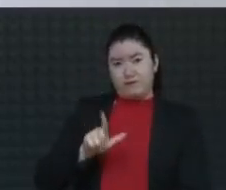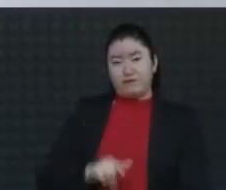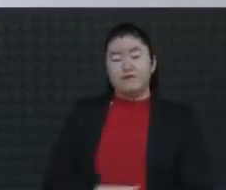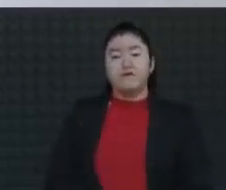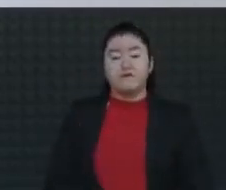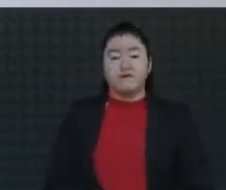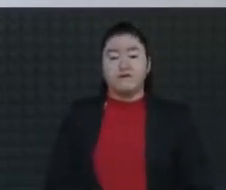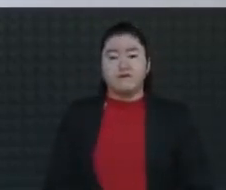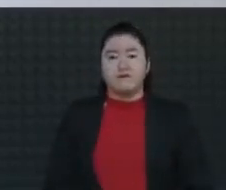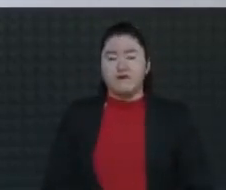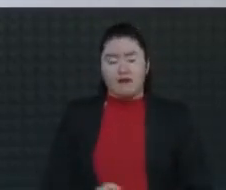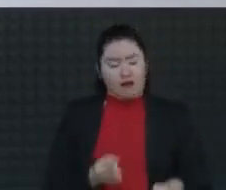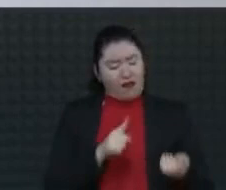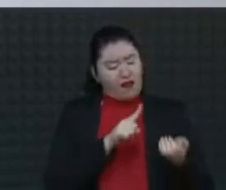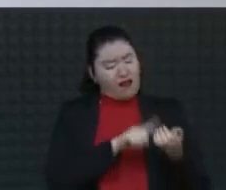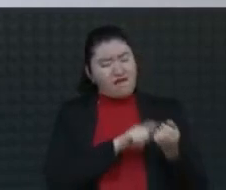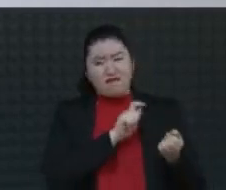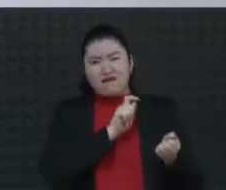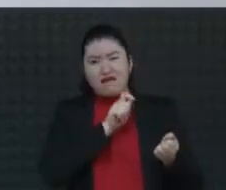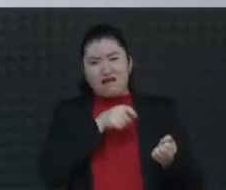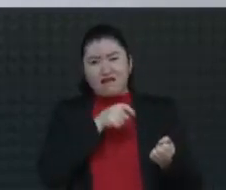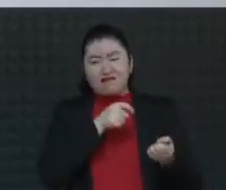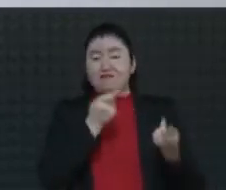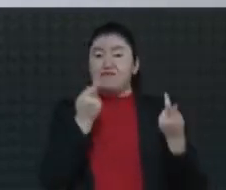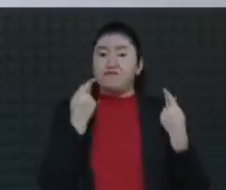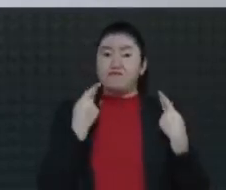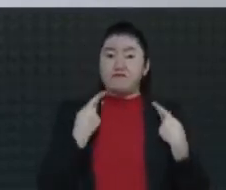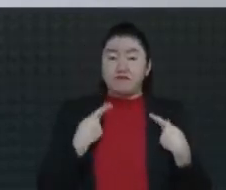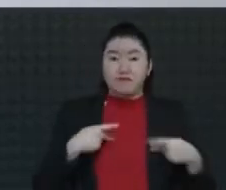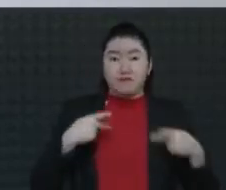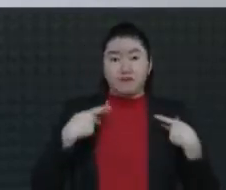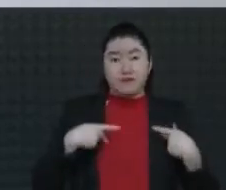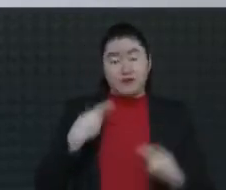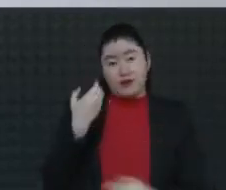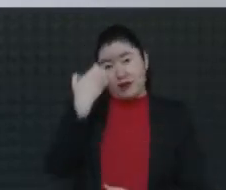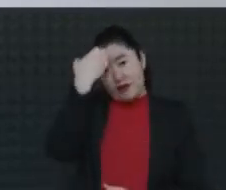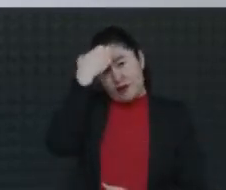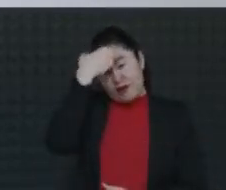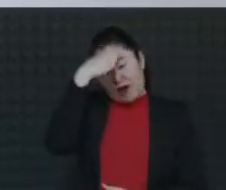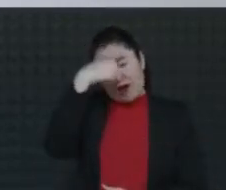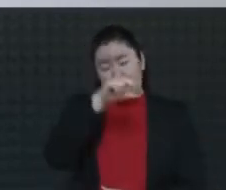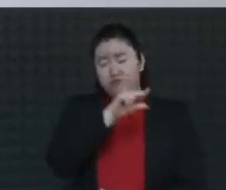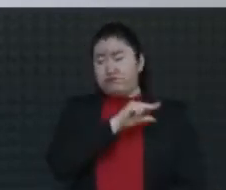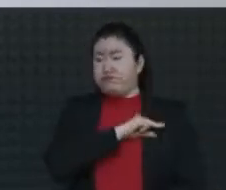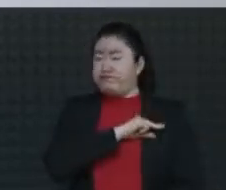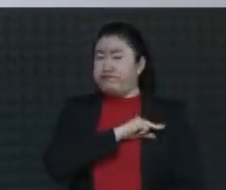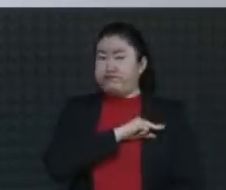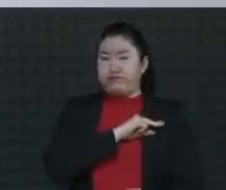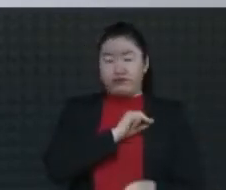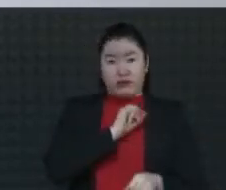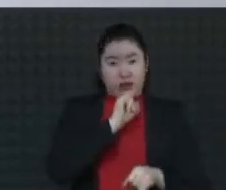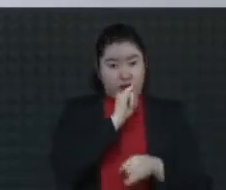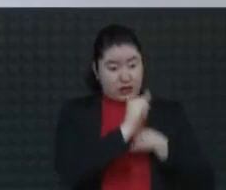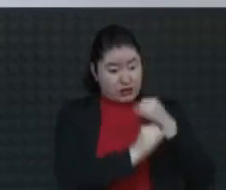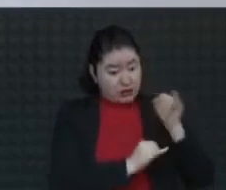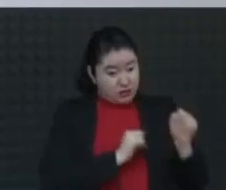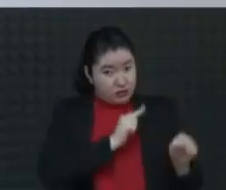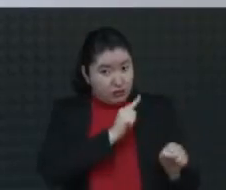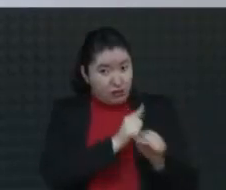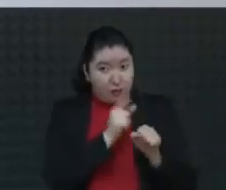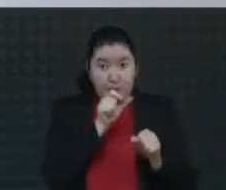El reporte contiene el trabajo de nuestros expertos internacionales y nacionales de los últimos 3